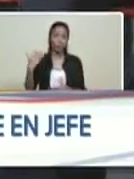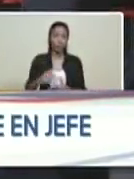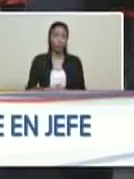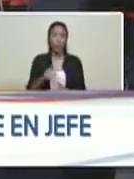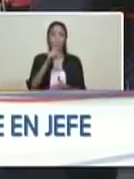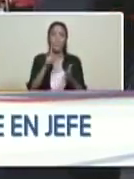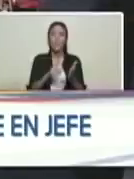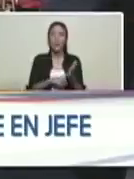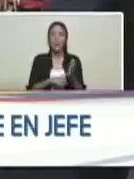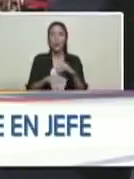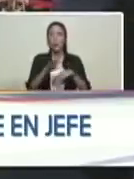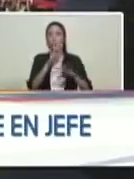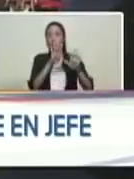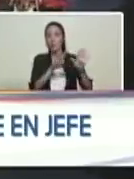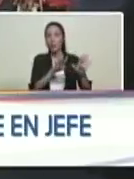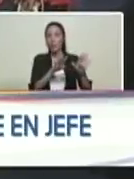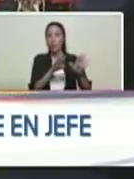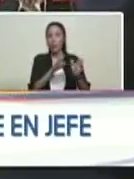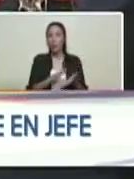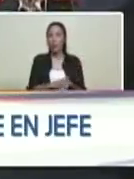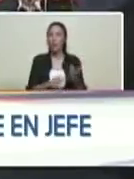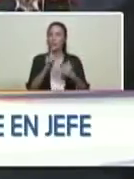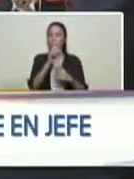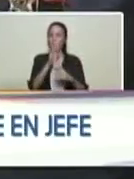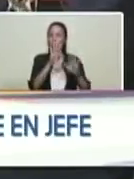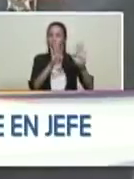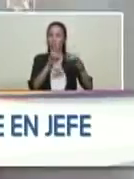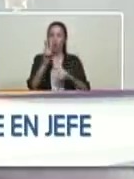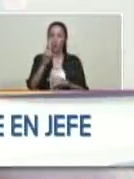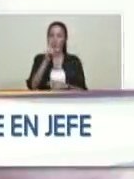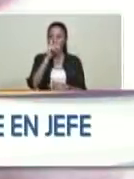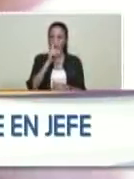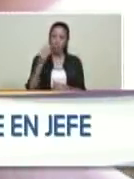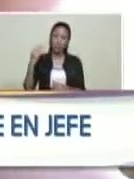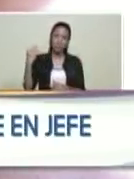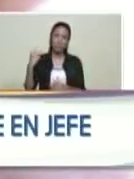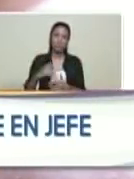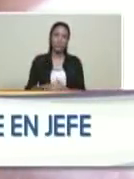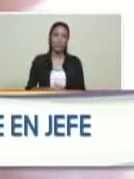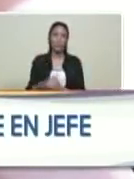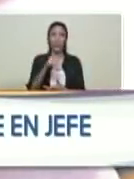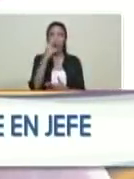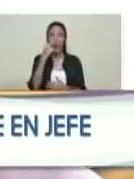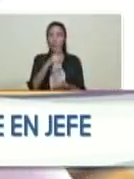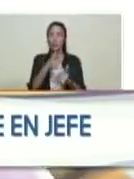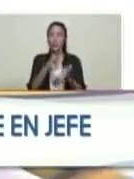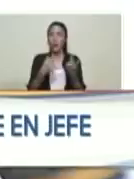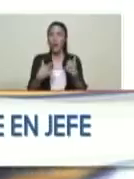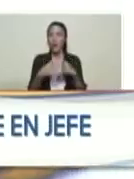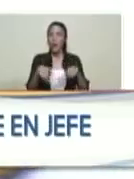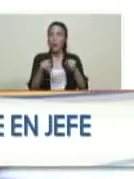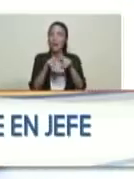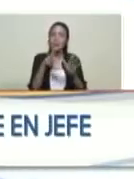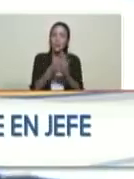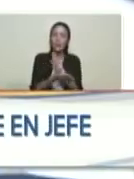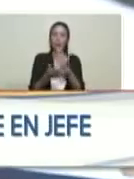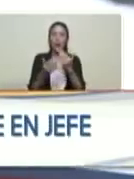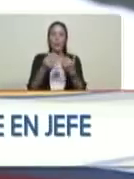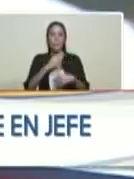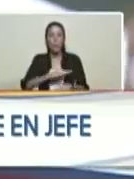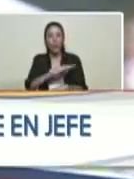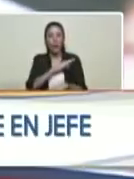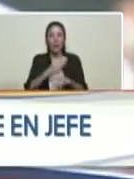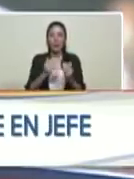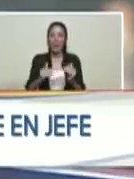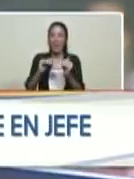ding y estuvo el espadín más afilado que era su moral su lealtad absoluta el libertador a la patria